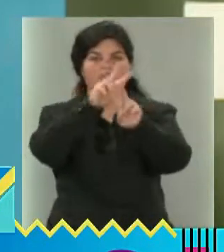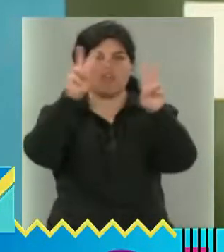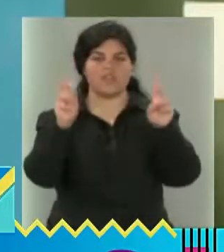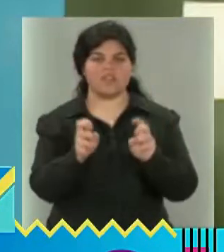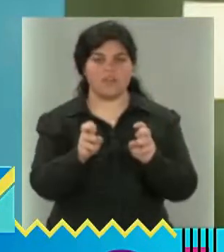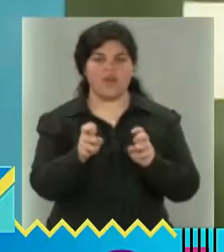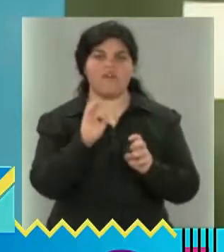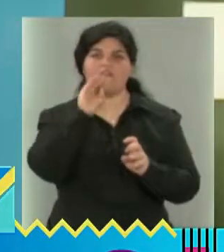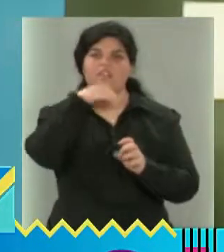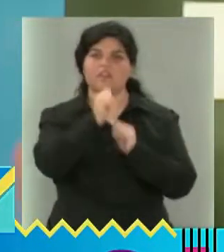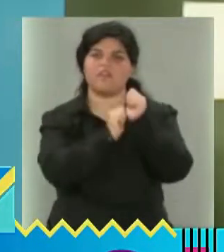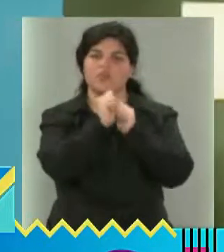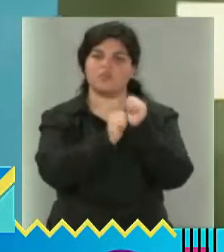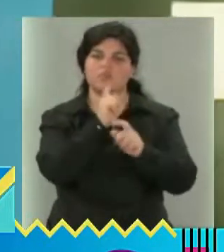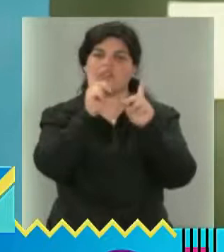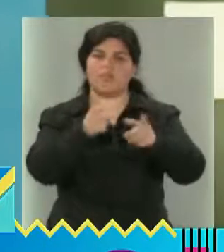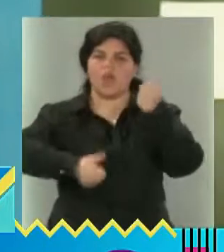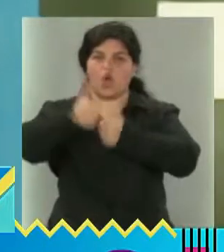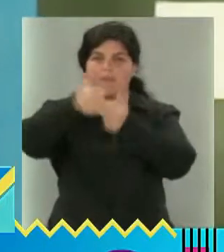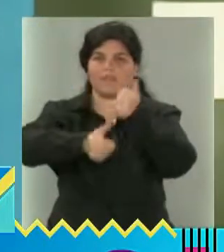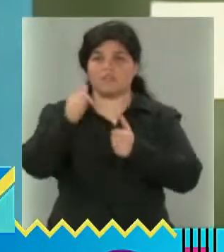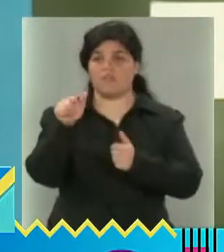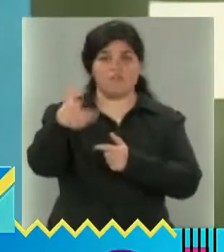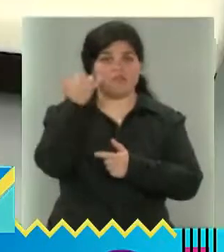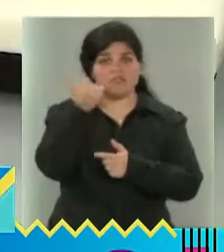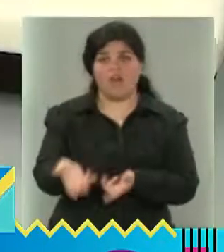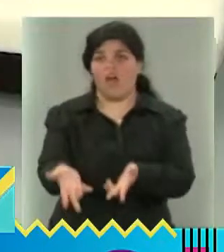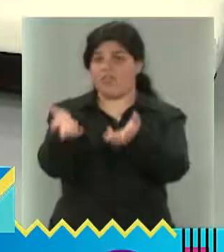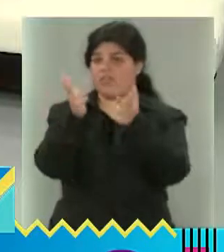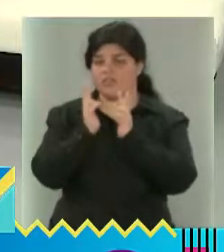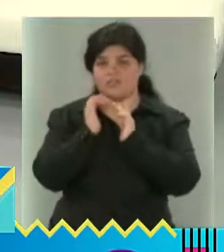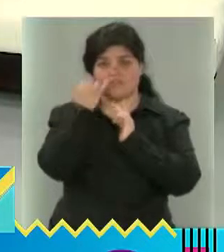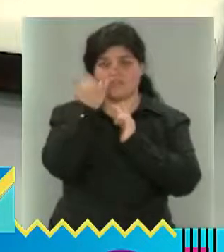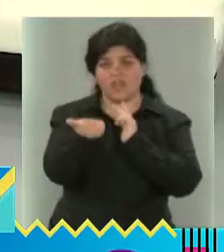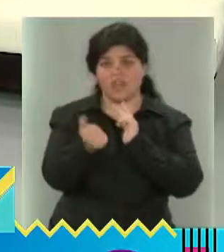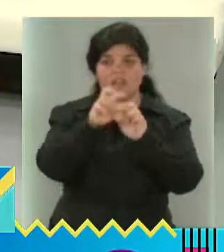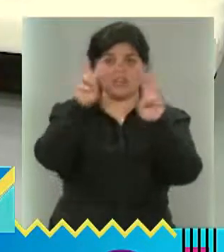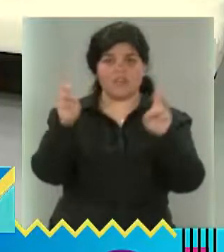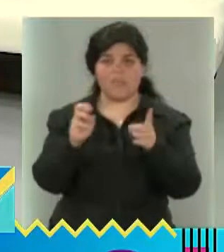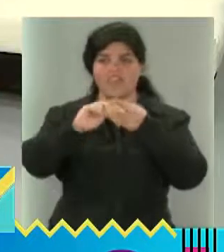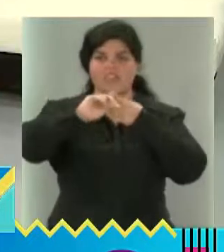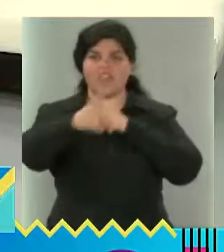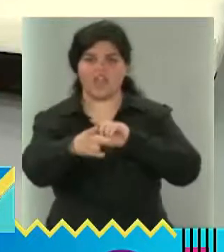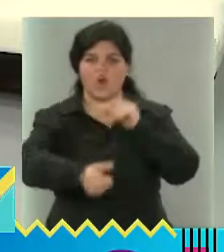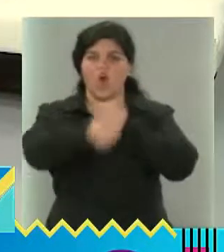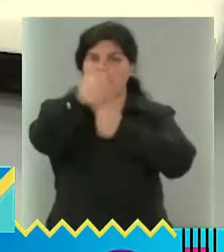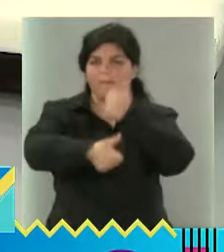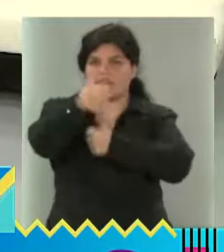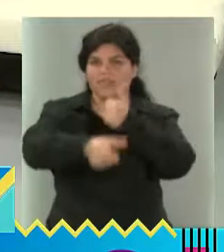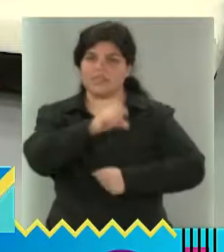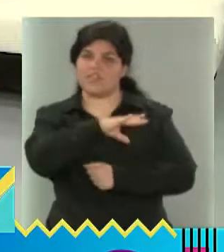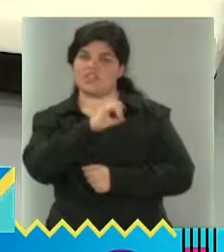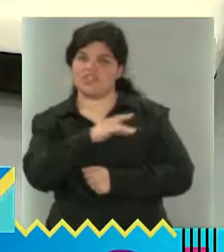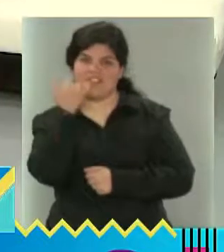y por supuesto de la competitividad. Lo decías vos recién, Rubén, esta competición directa, esta competitividad directa con Chile.